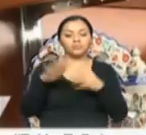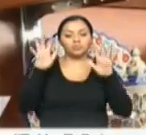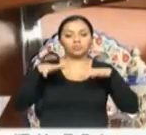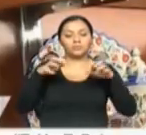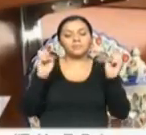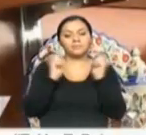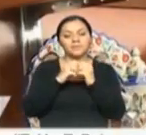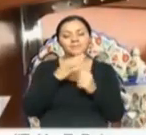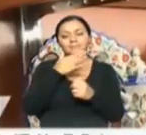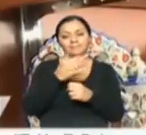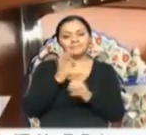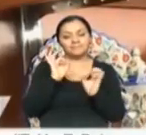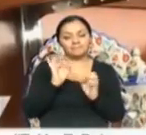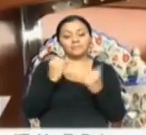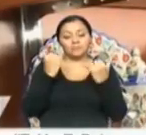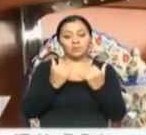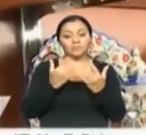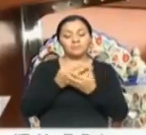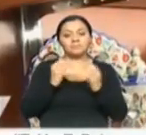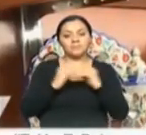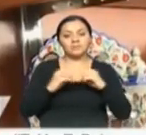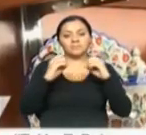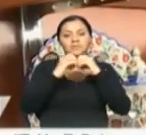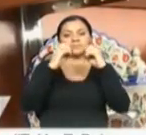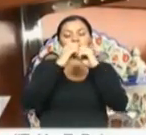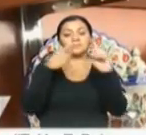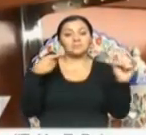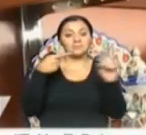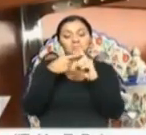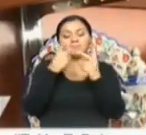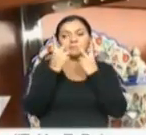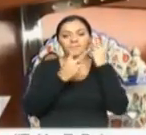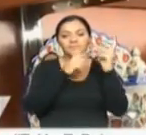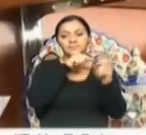más agradables. Y estas cosas atraerán más visitantes.